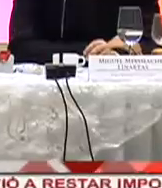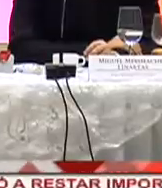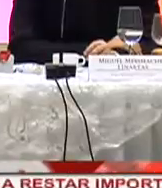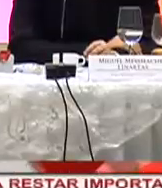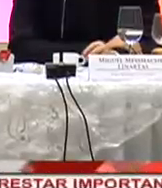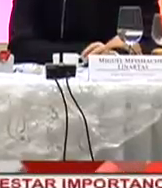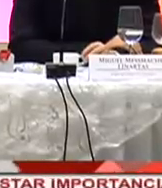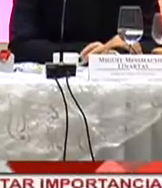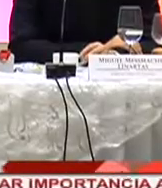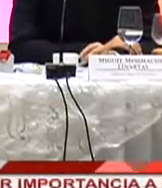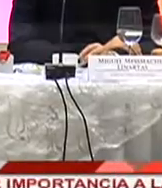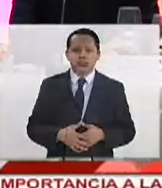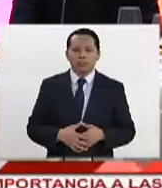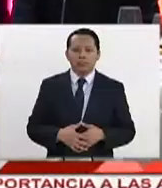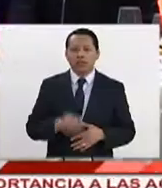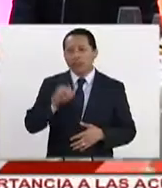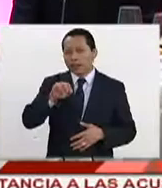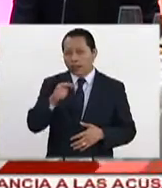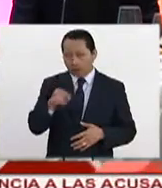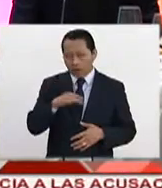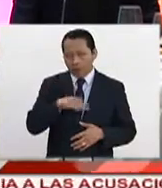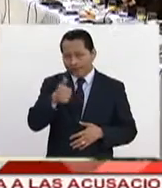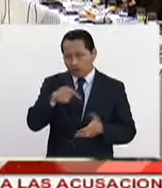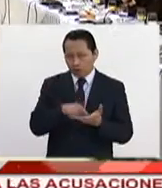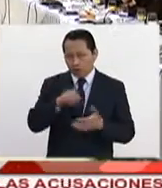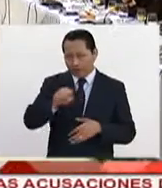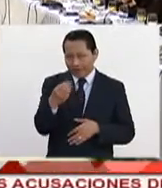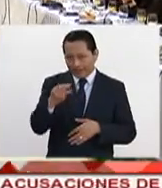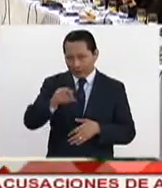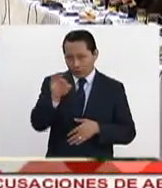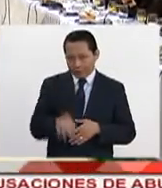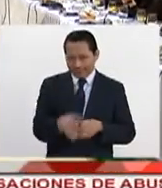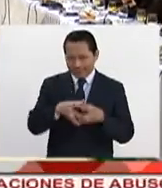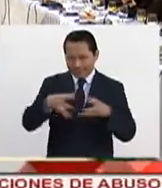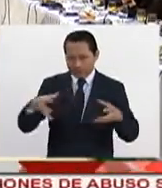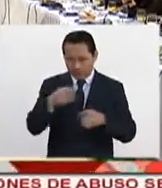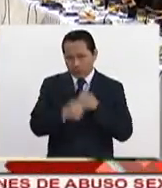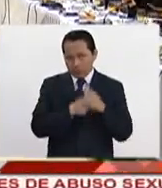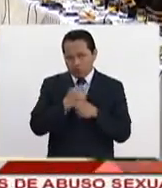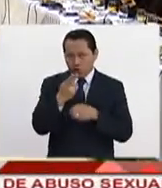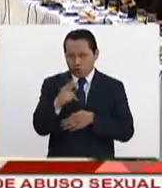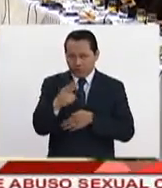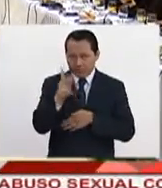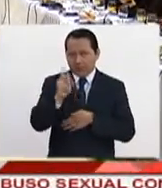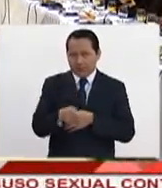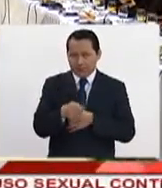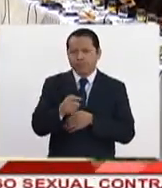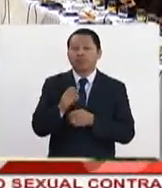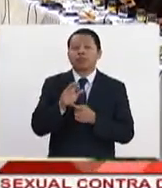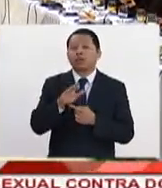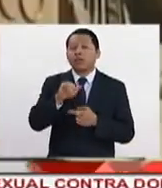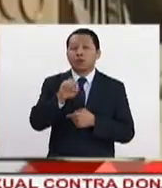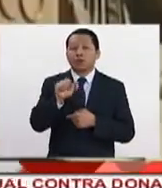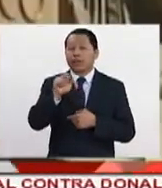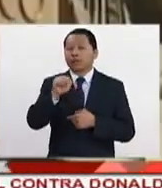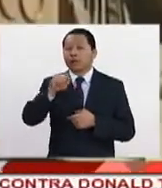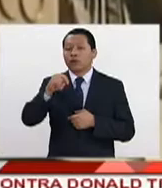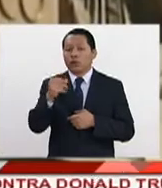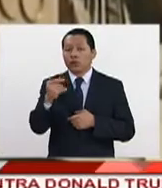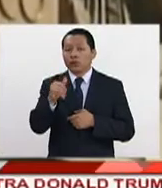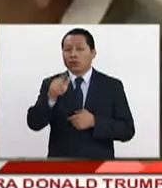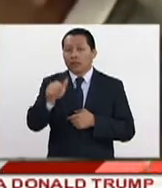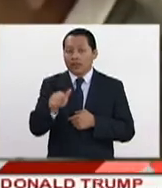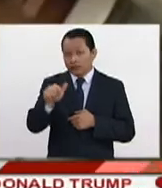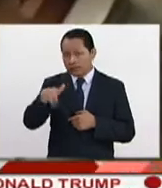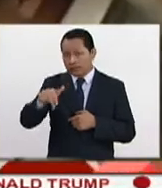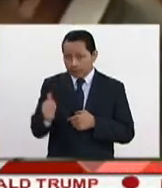El INEGI ubicó la inflación en 6.63% a tasa anual en noviembre. Al respecto, José Antonio González Anaya,